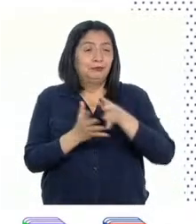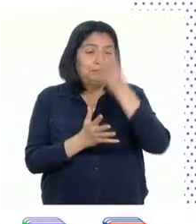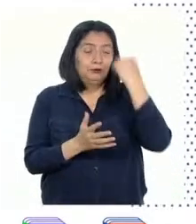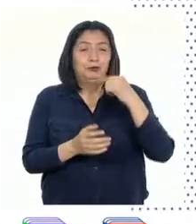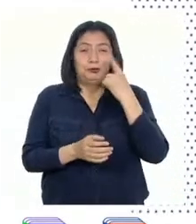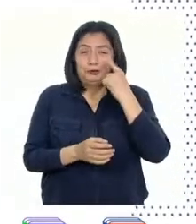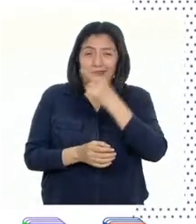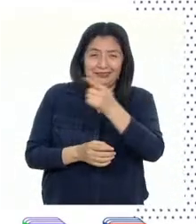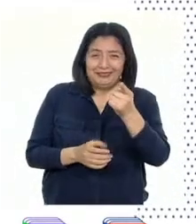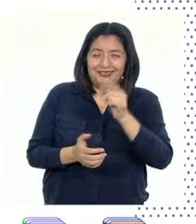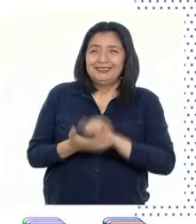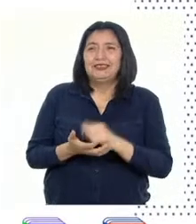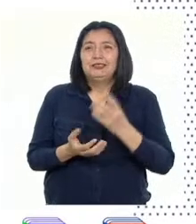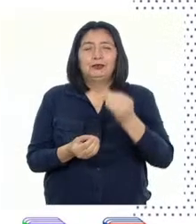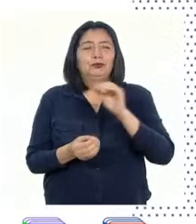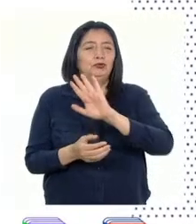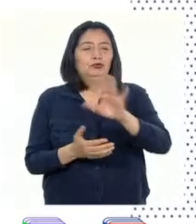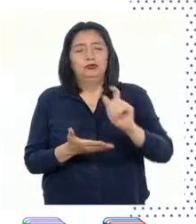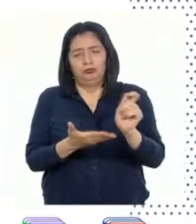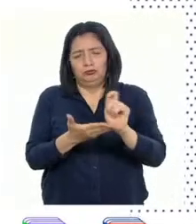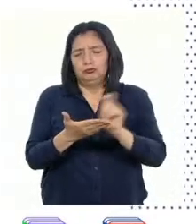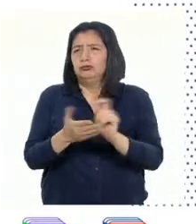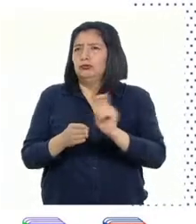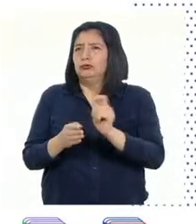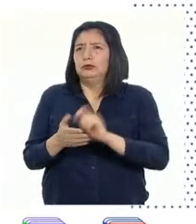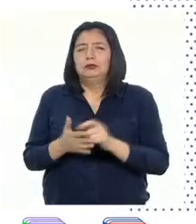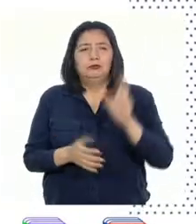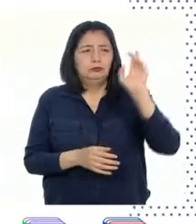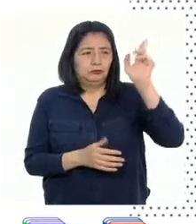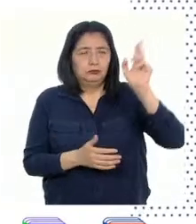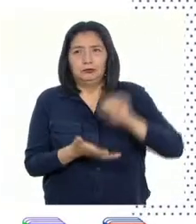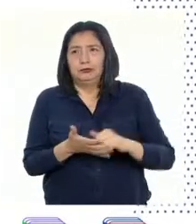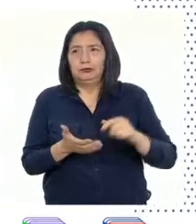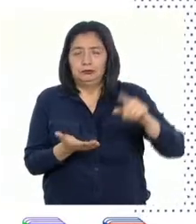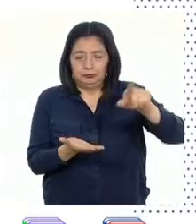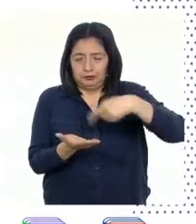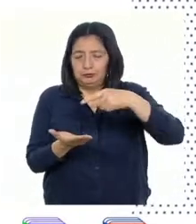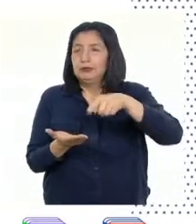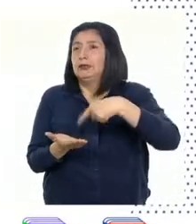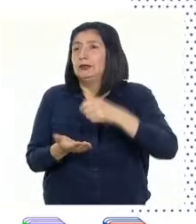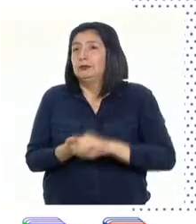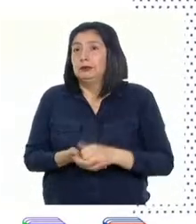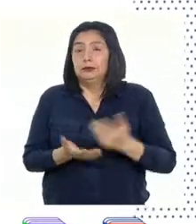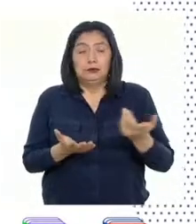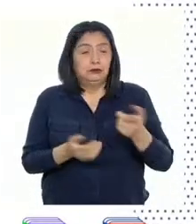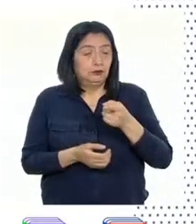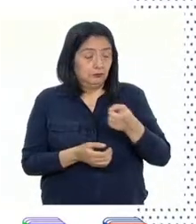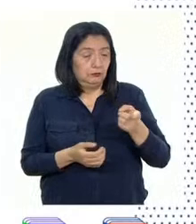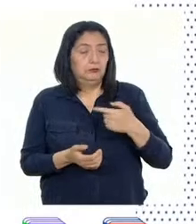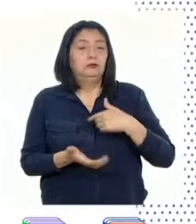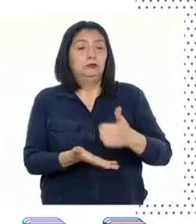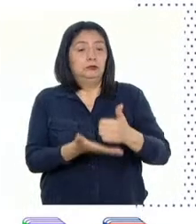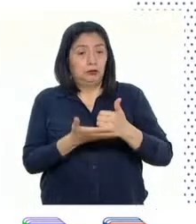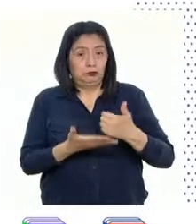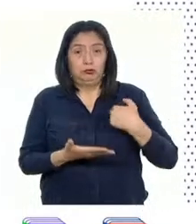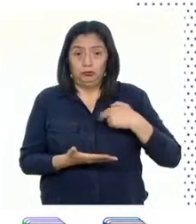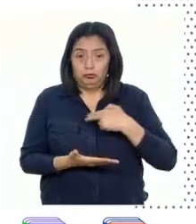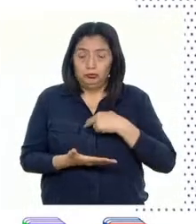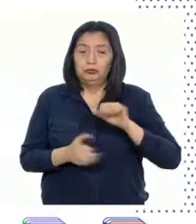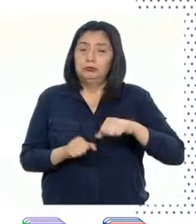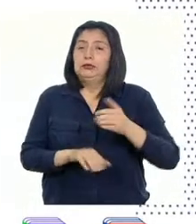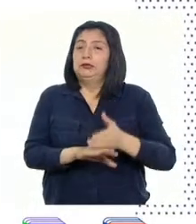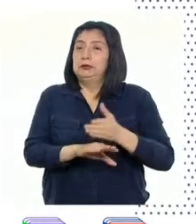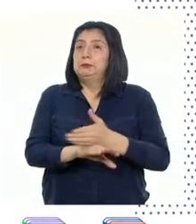conocerlos a partir de sus trabajos que sus profesores nos enviaban, y esto nos ayudó a